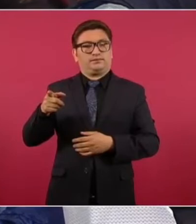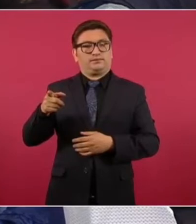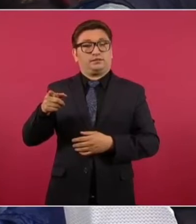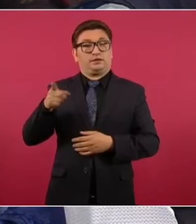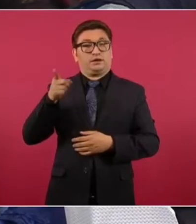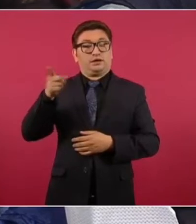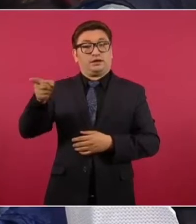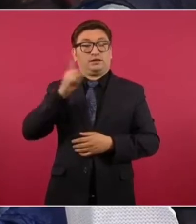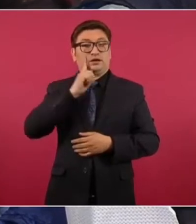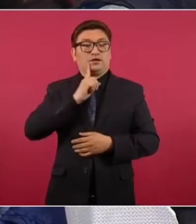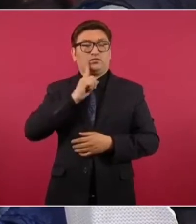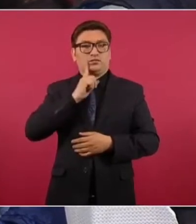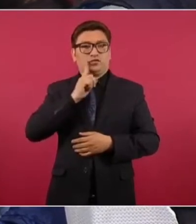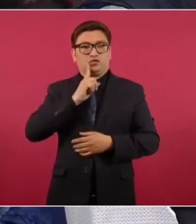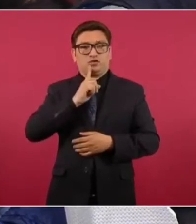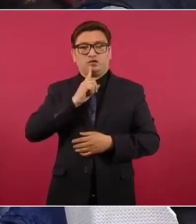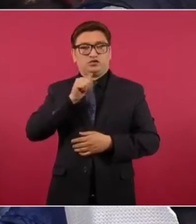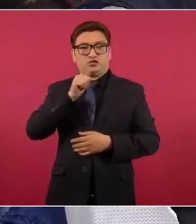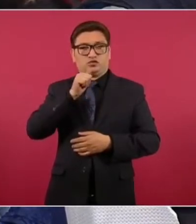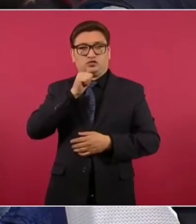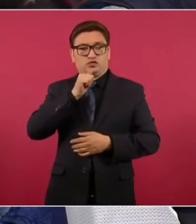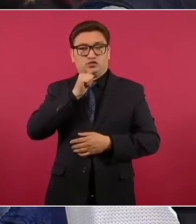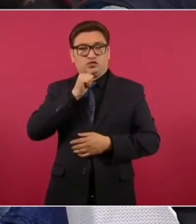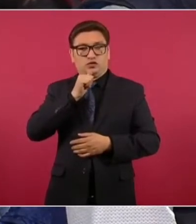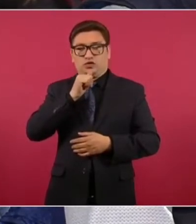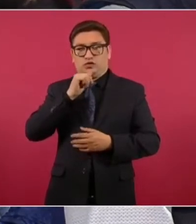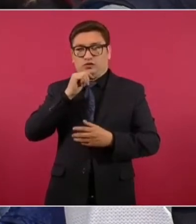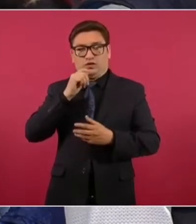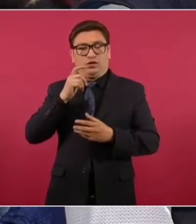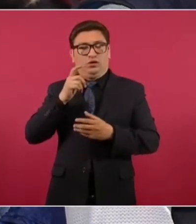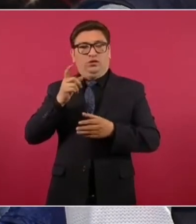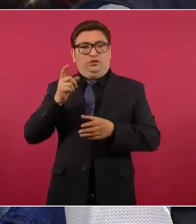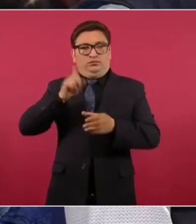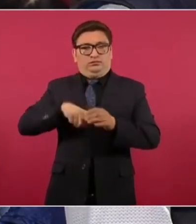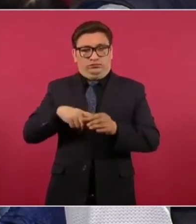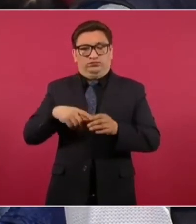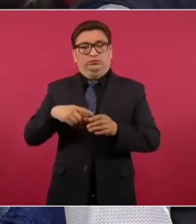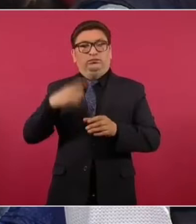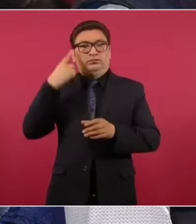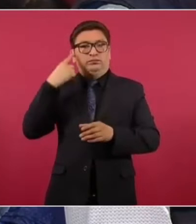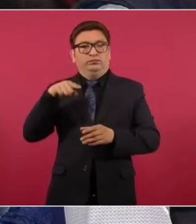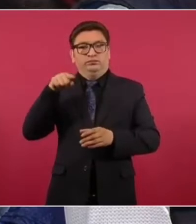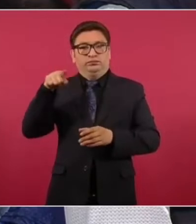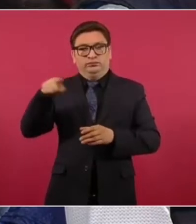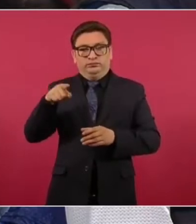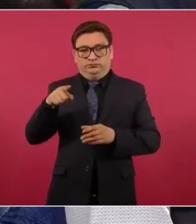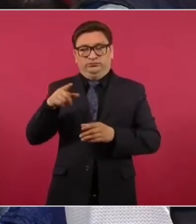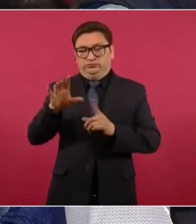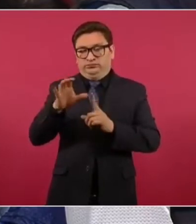no la han podido adherir o integrar a la Comisión Ejecutiva de Atención a